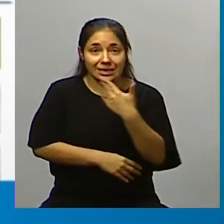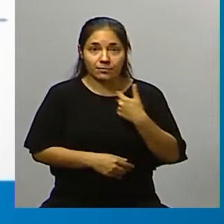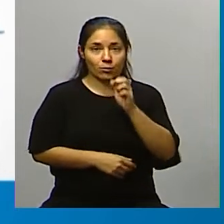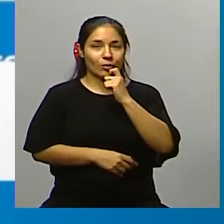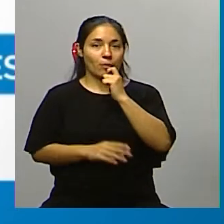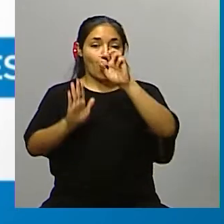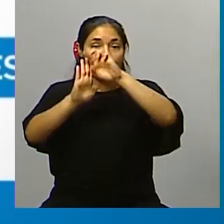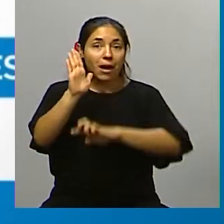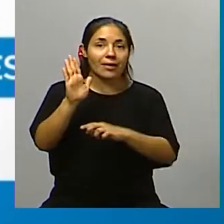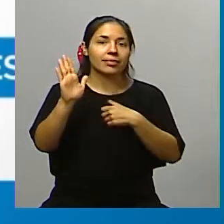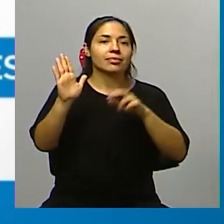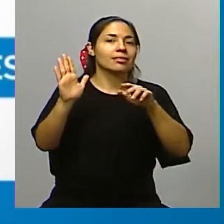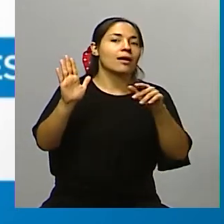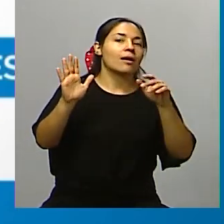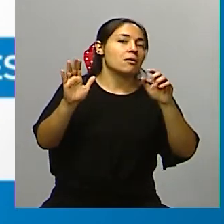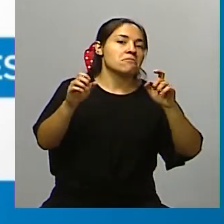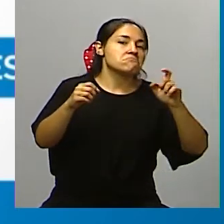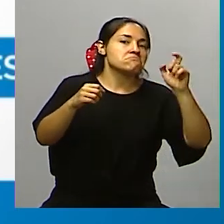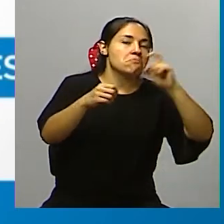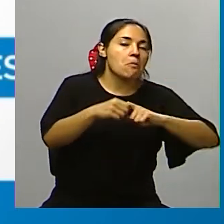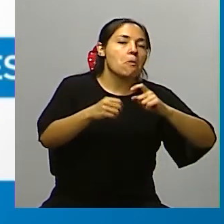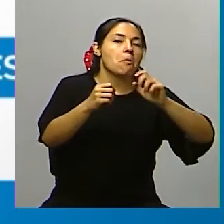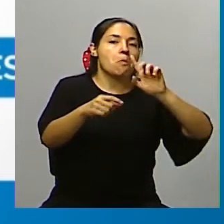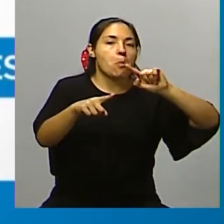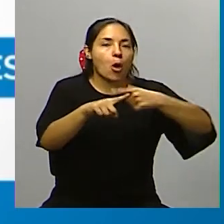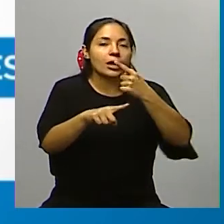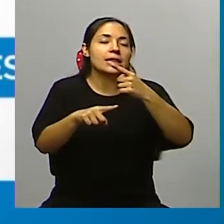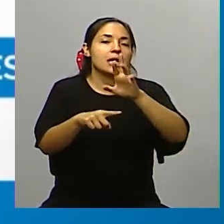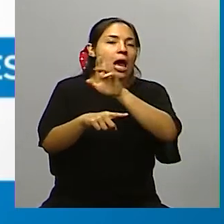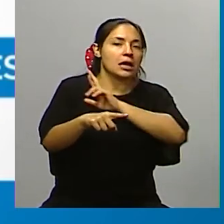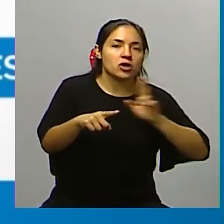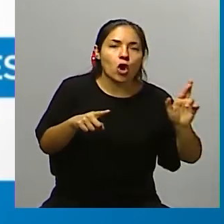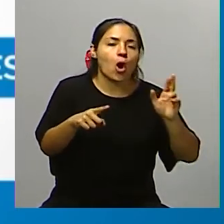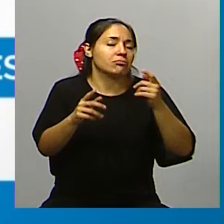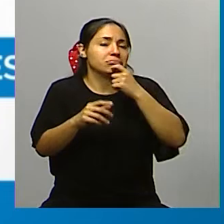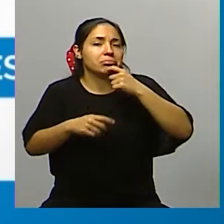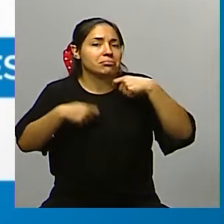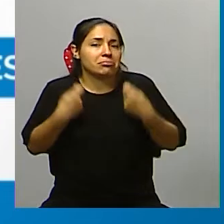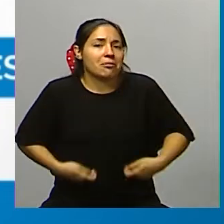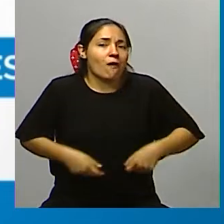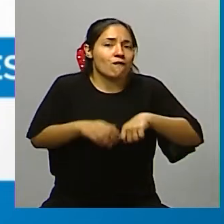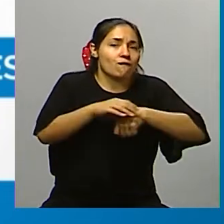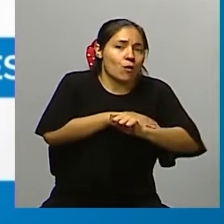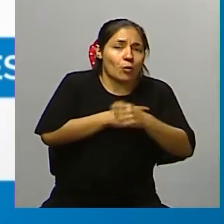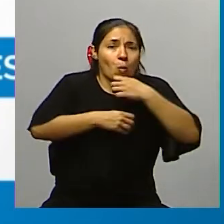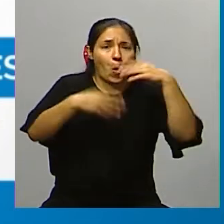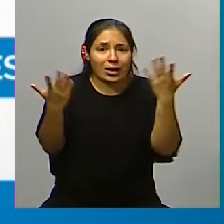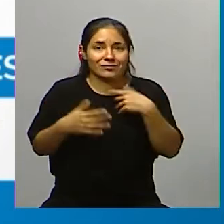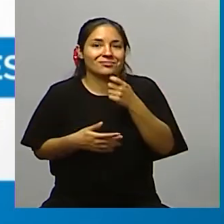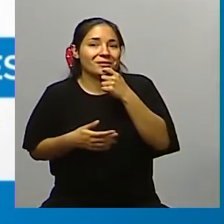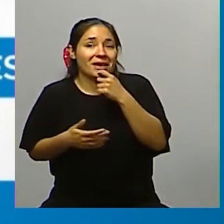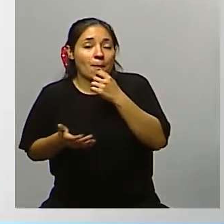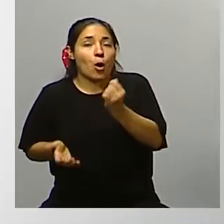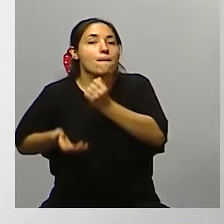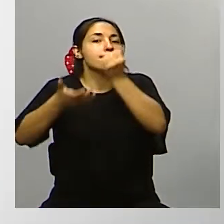por pertenencia política, ideológica, o podría ser religiosa o de camiseta de fútbol. A vos te doy este programa o